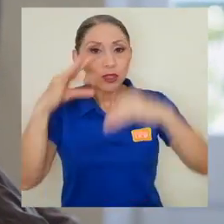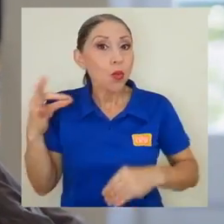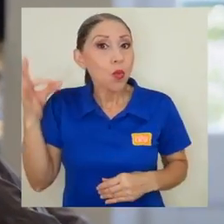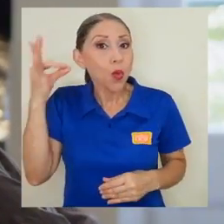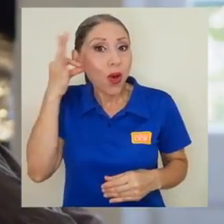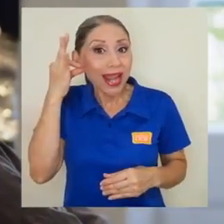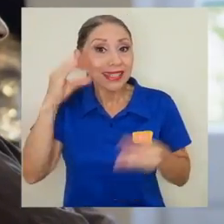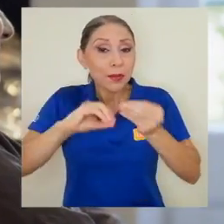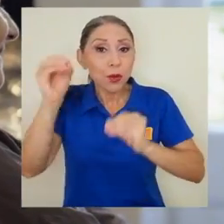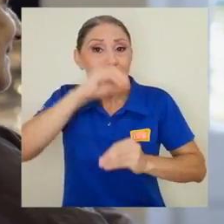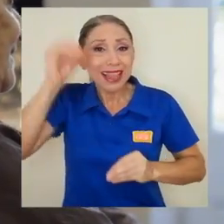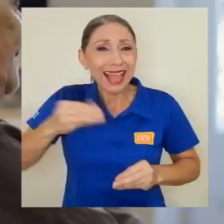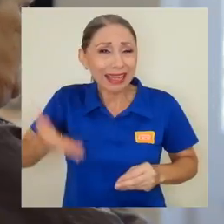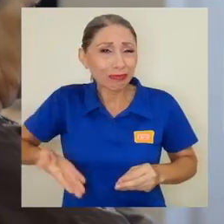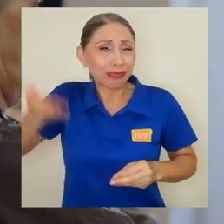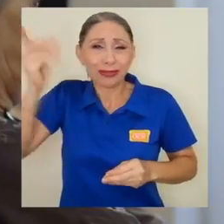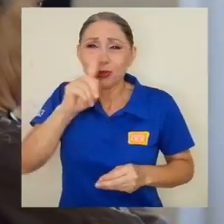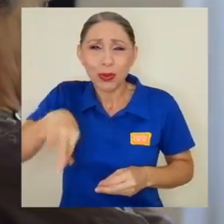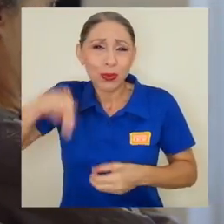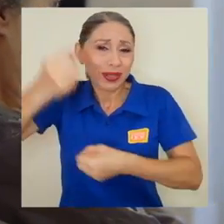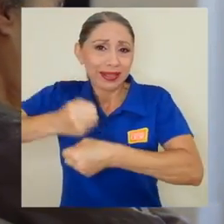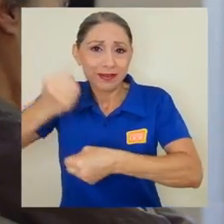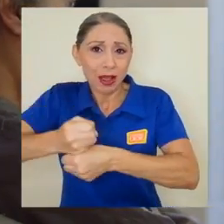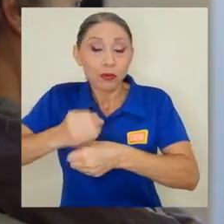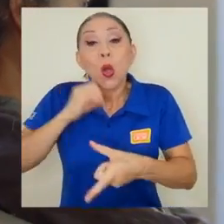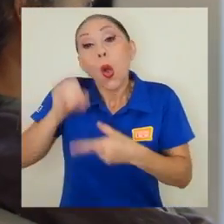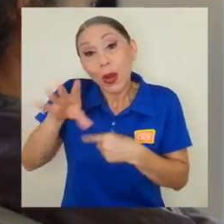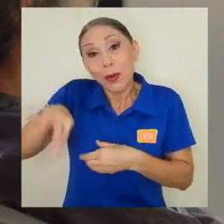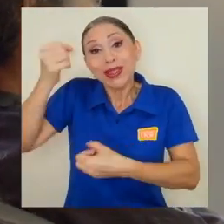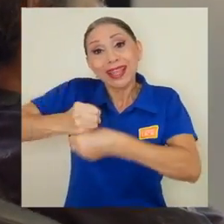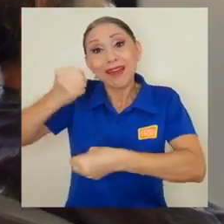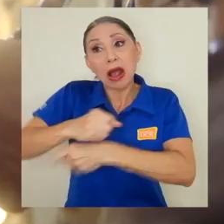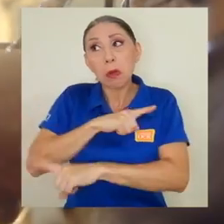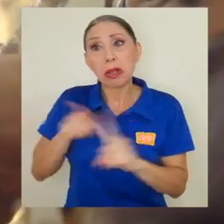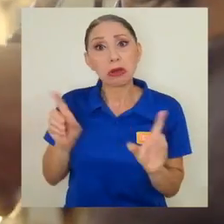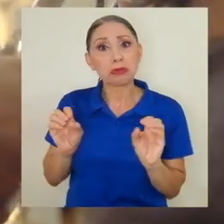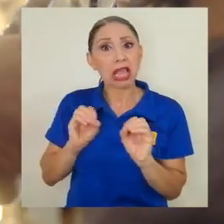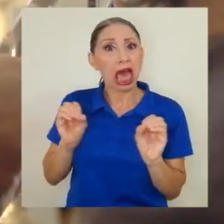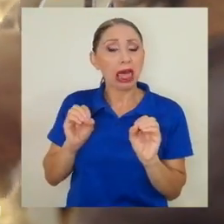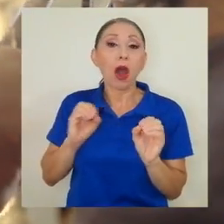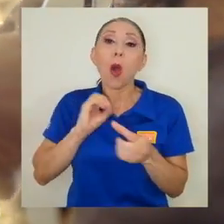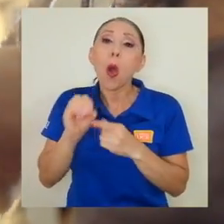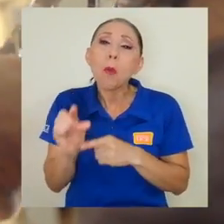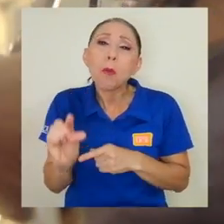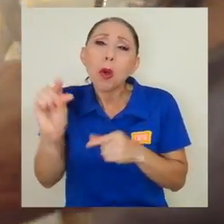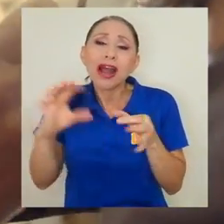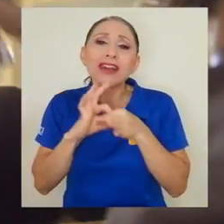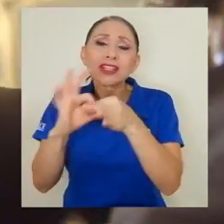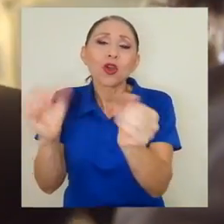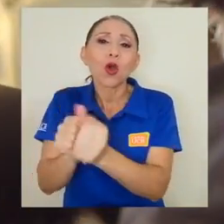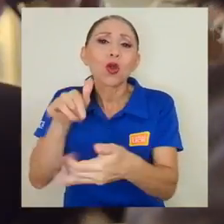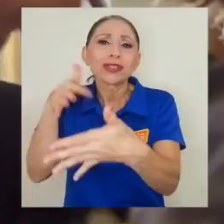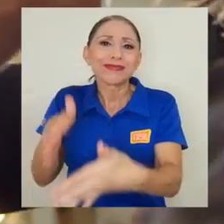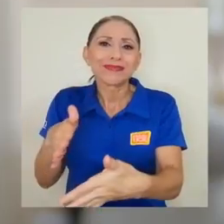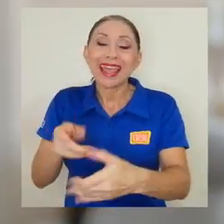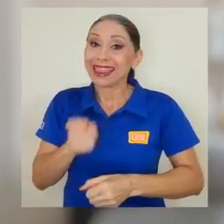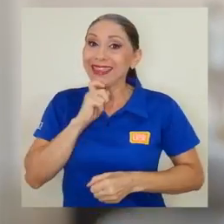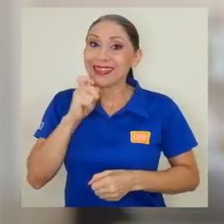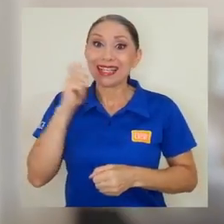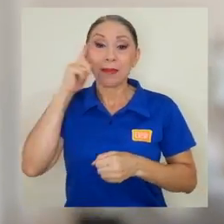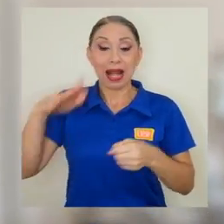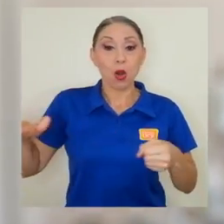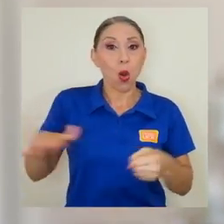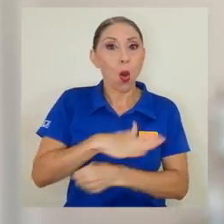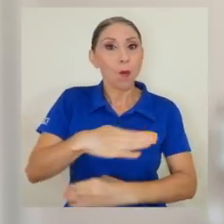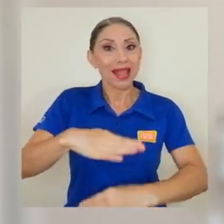altos de desempleo, de empleo con poca o ninguna relación con lo que estudiaron y de mayor dificultad para completar la jornada laboral, esto